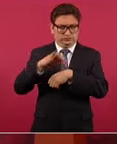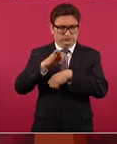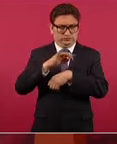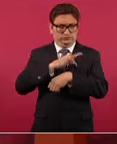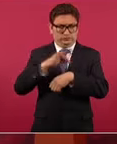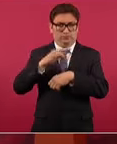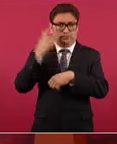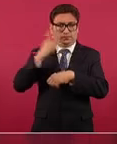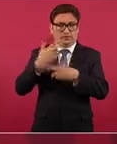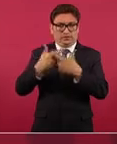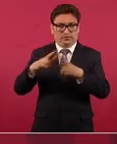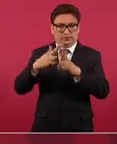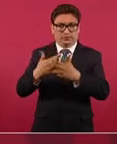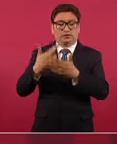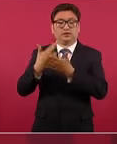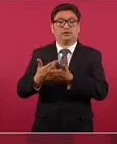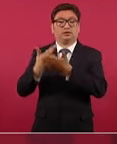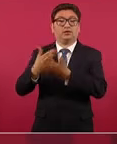de rehabilitación